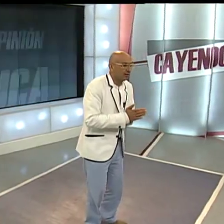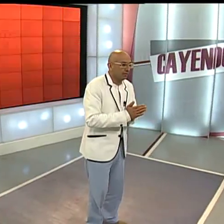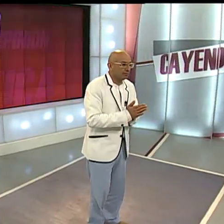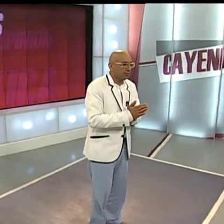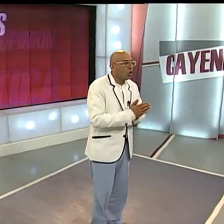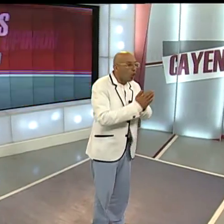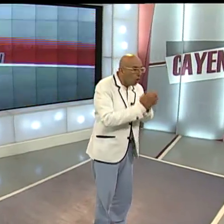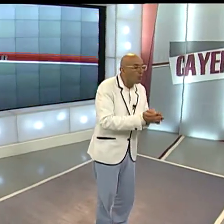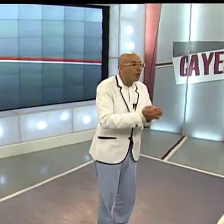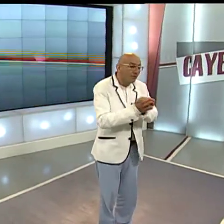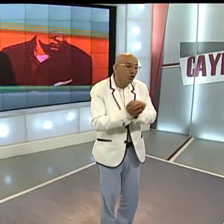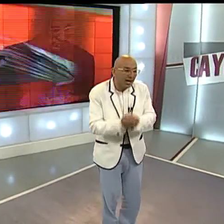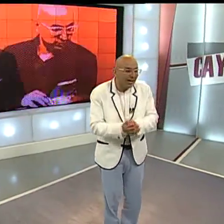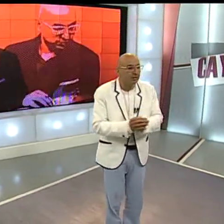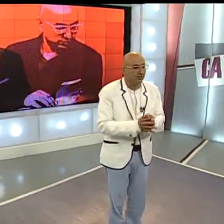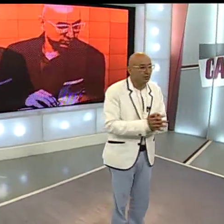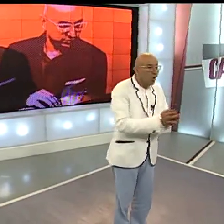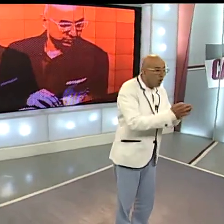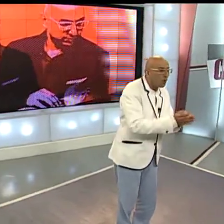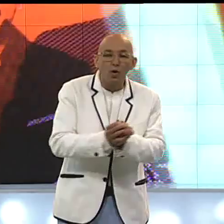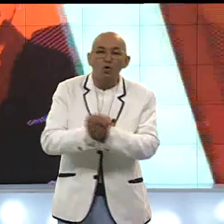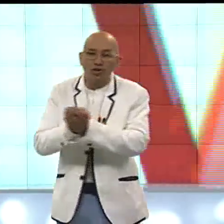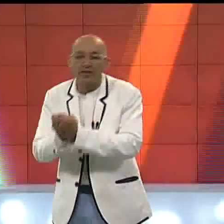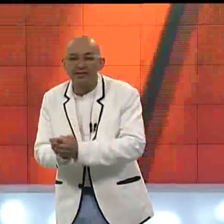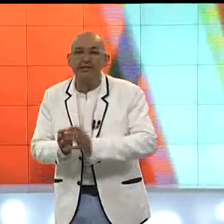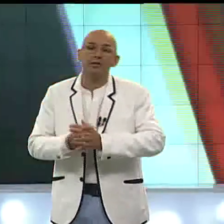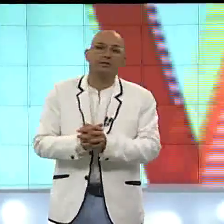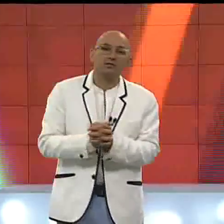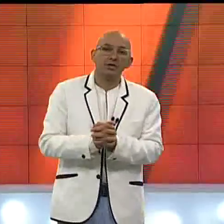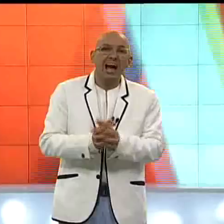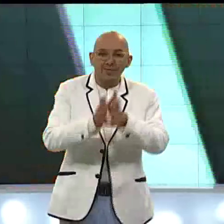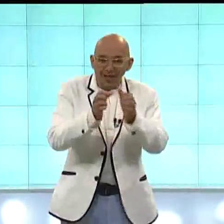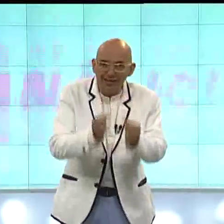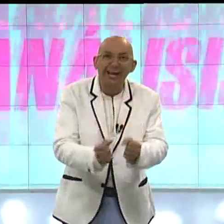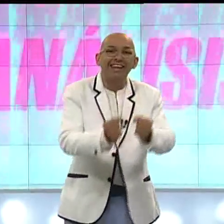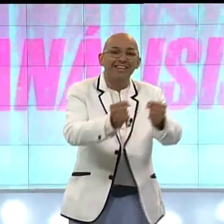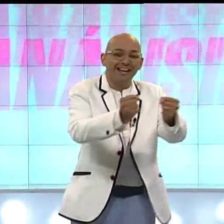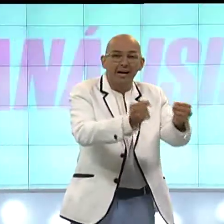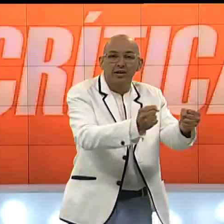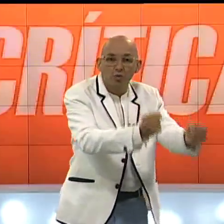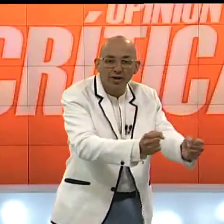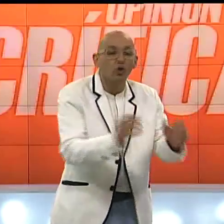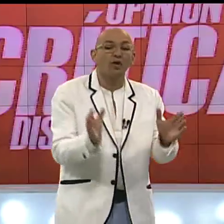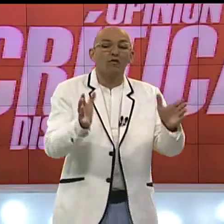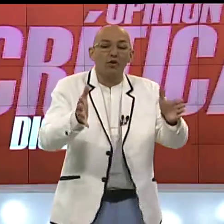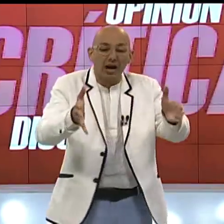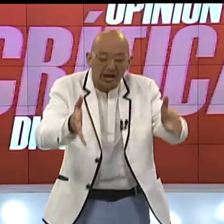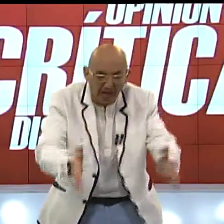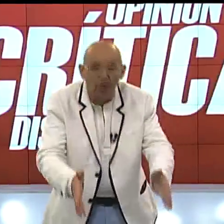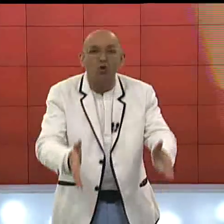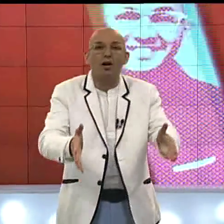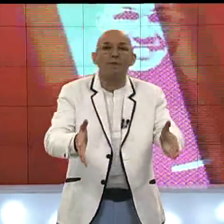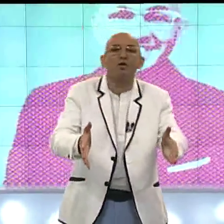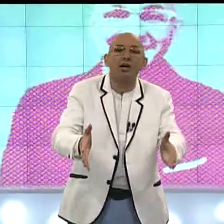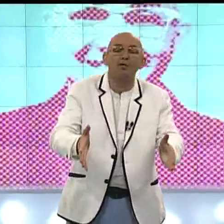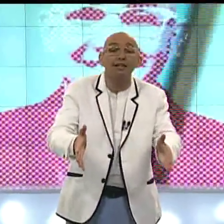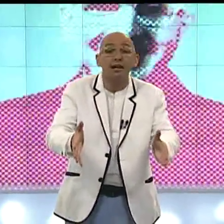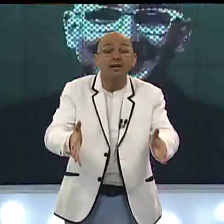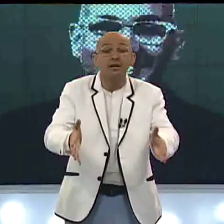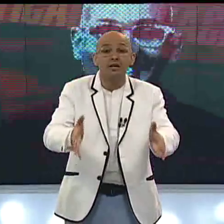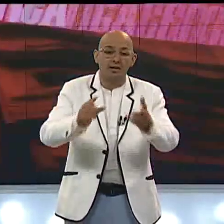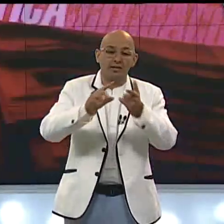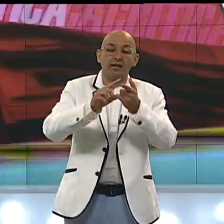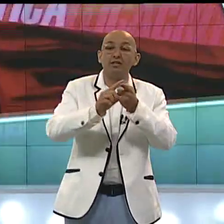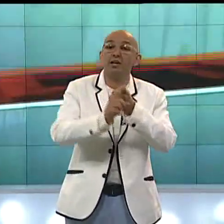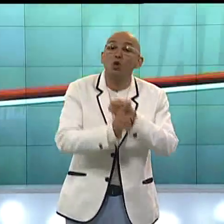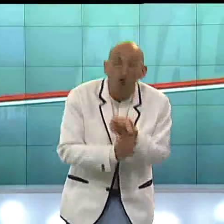es la siguiente: ¿cómo refutar, cómo contradecir a militares de carne y hueso que fueron agarrados con las manos en la